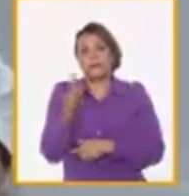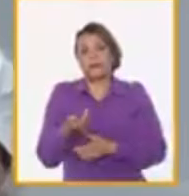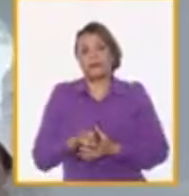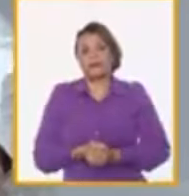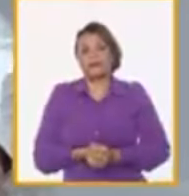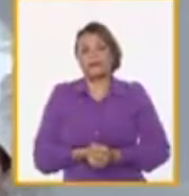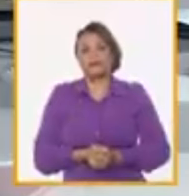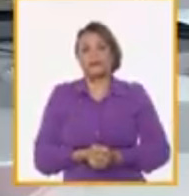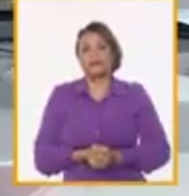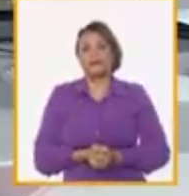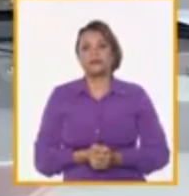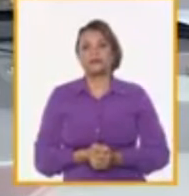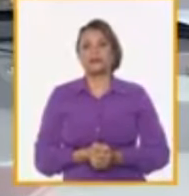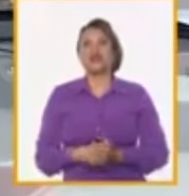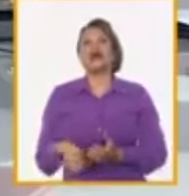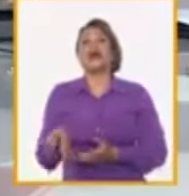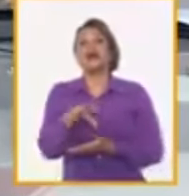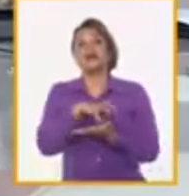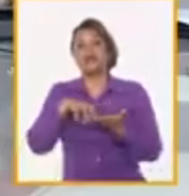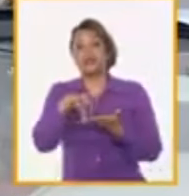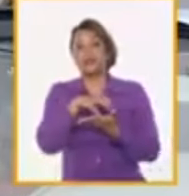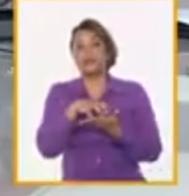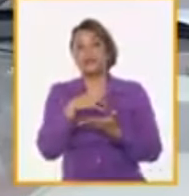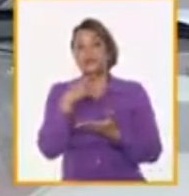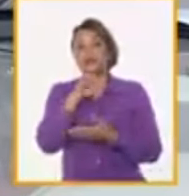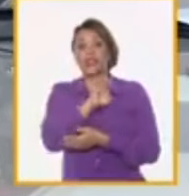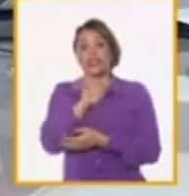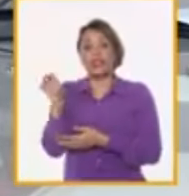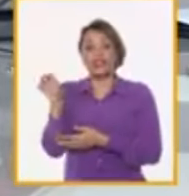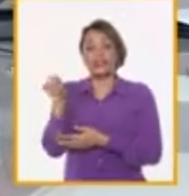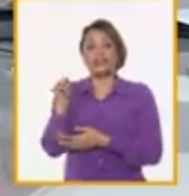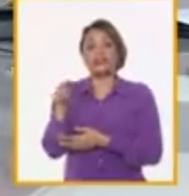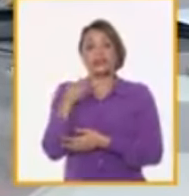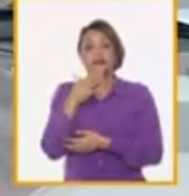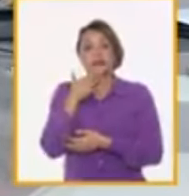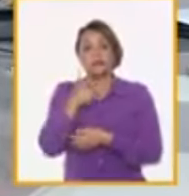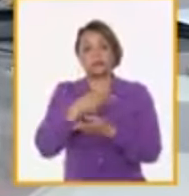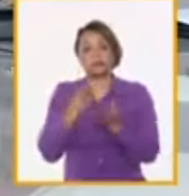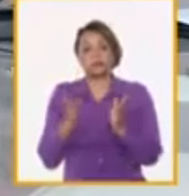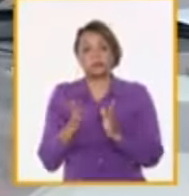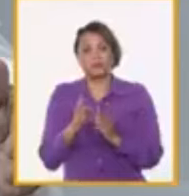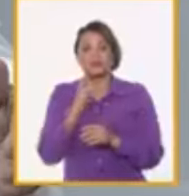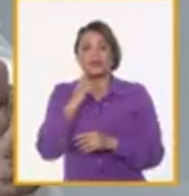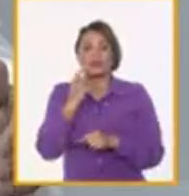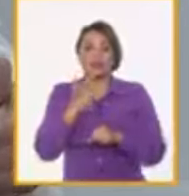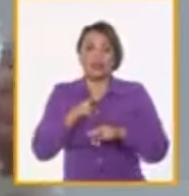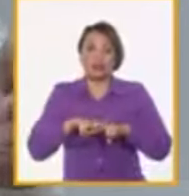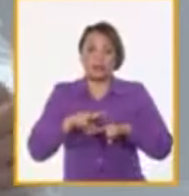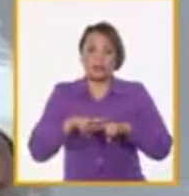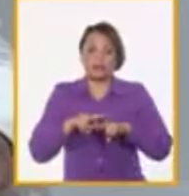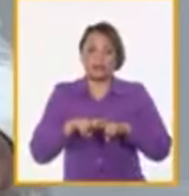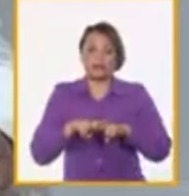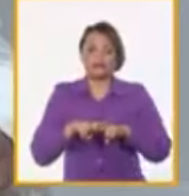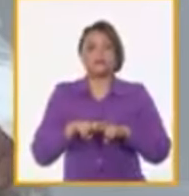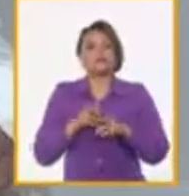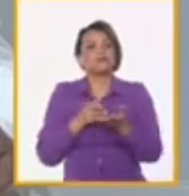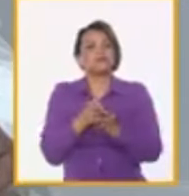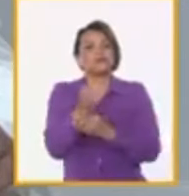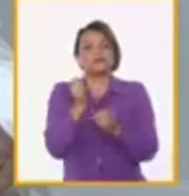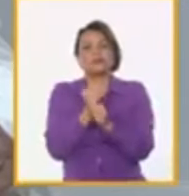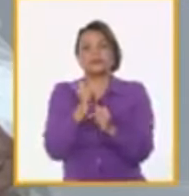lo estamos trabajando. Eso es lo que le da a la zona este, a La Habana. Eso es lo que le da al este de la capital. y se está trabajando con los